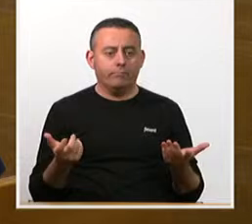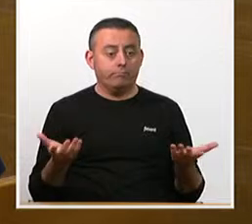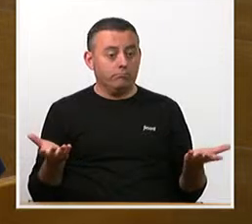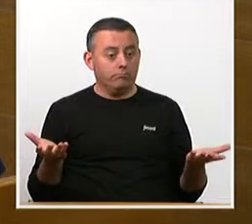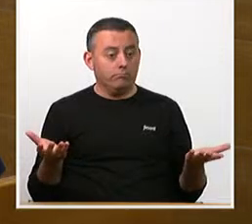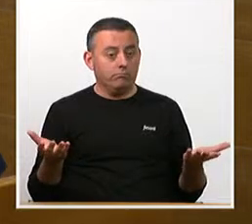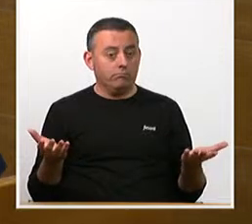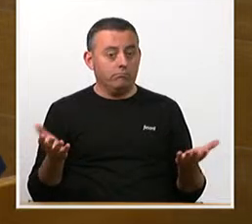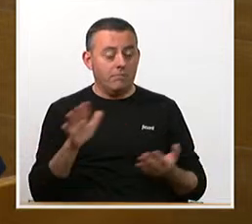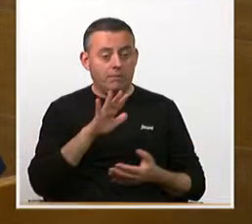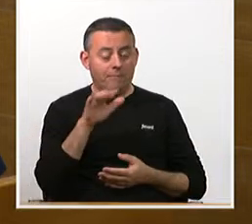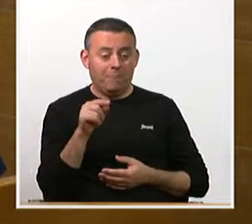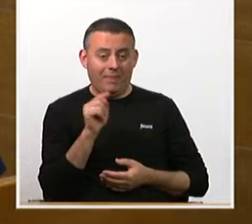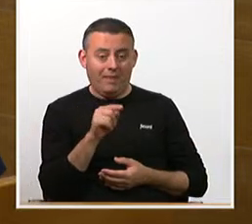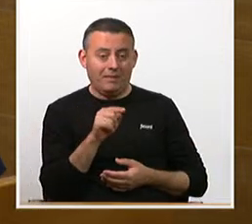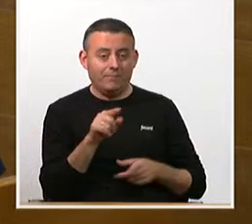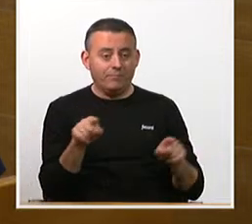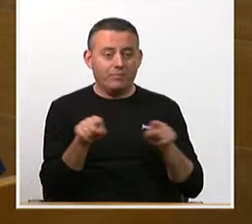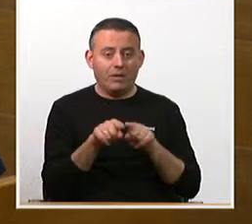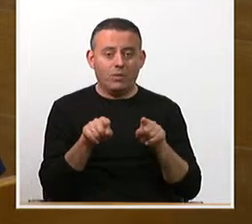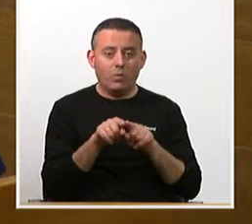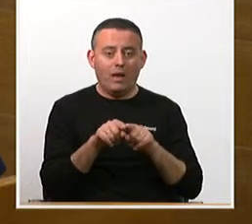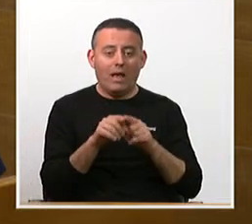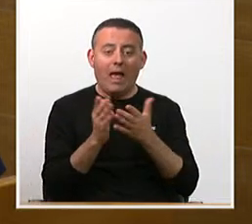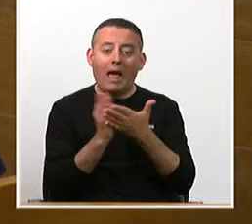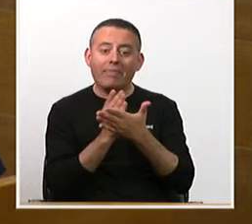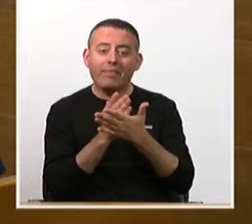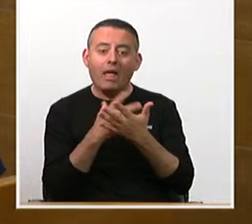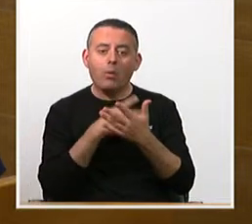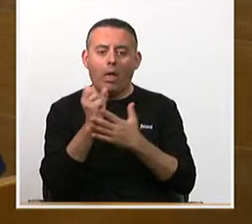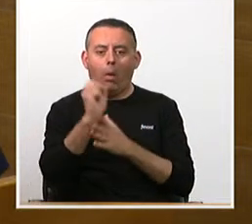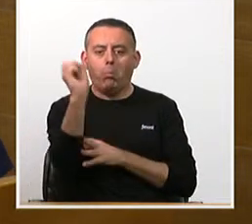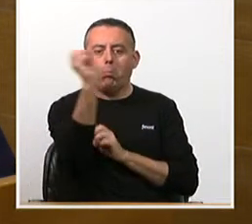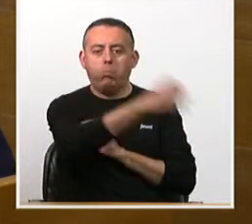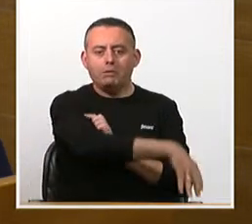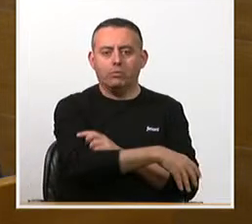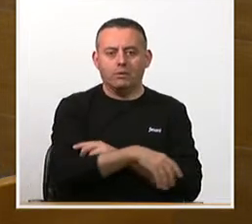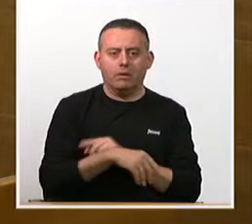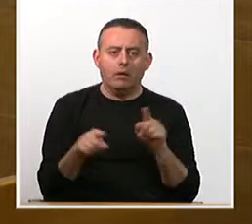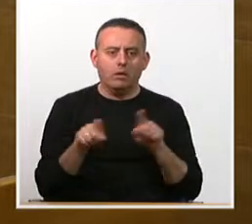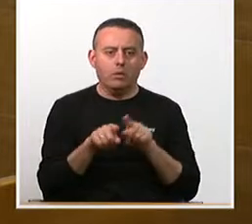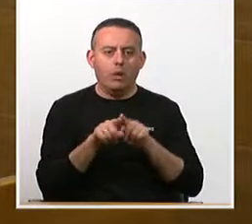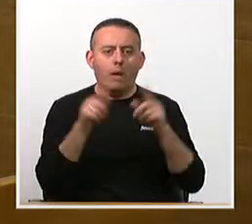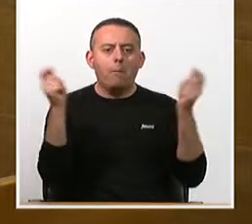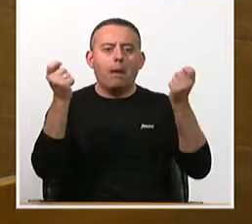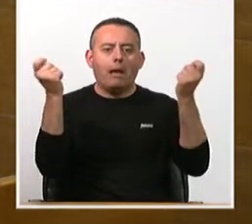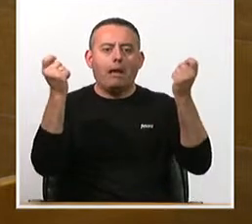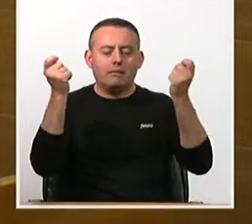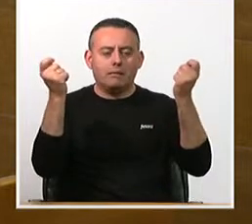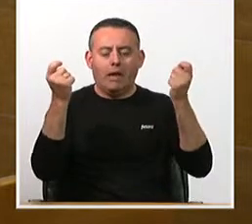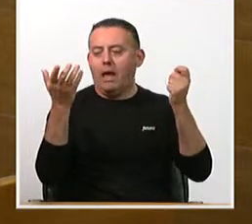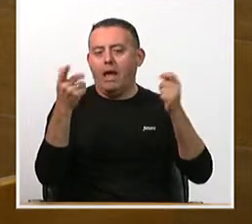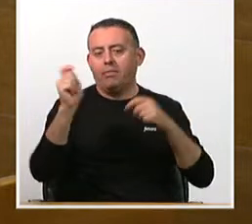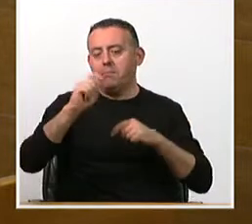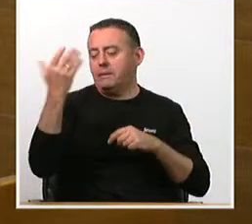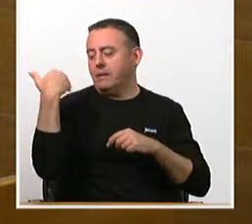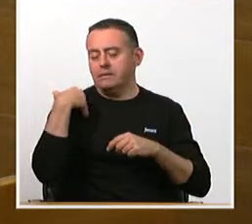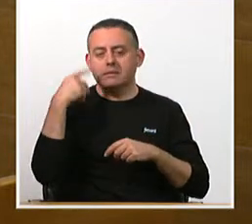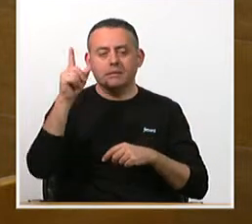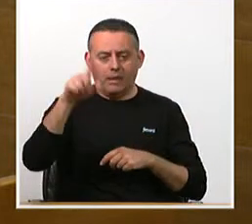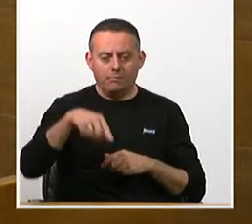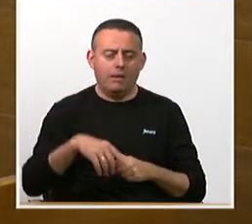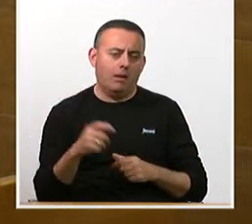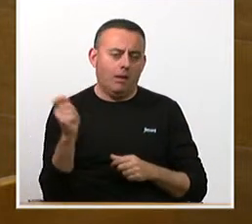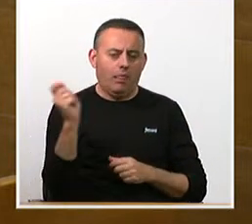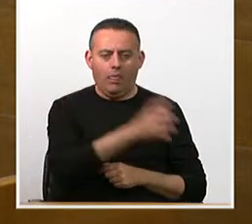basura Como lucían las pancartas electorales hace pocos meses partiendo de esta premisa queda claro que las políticas que